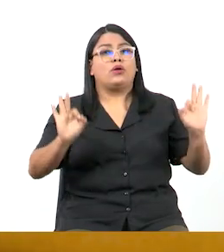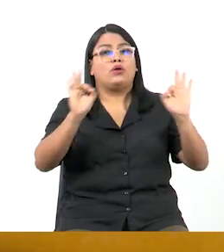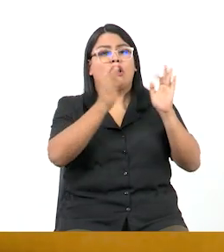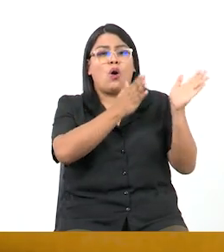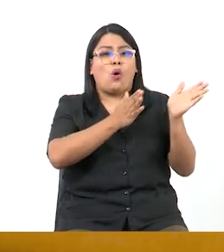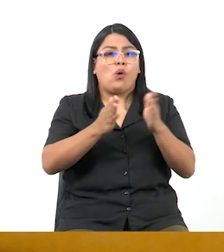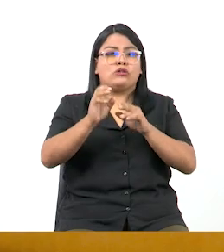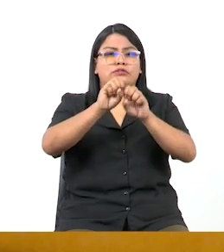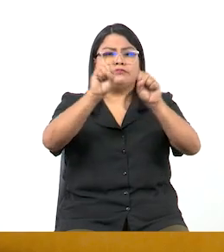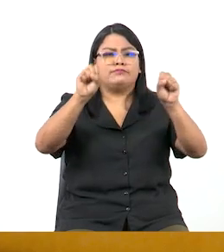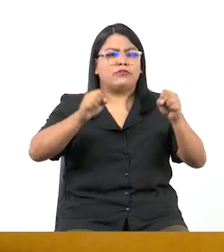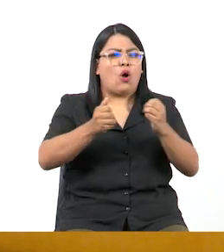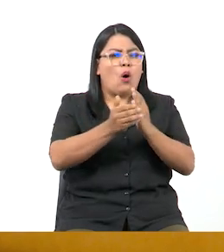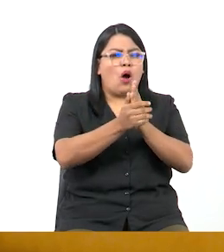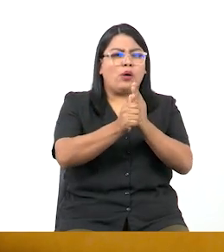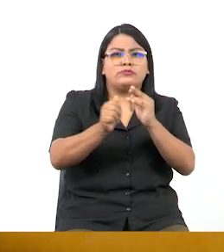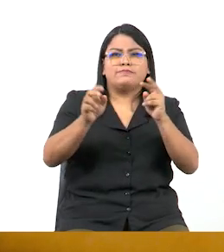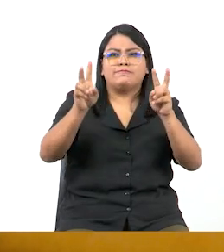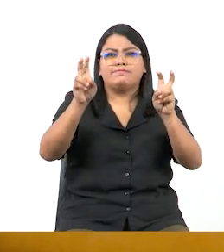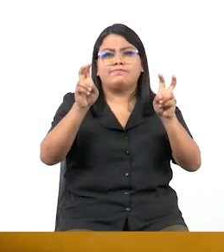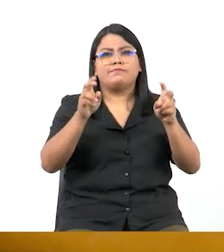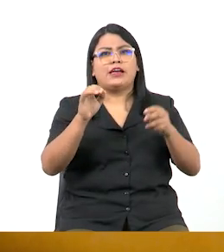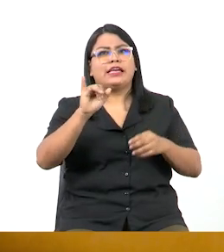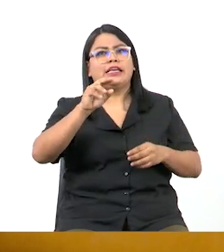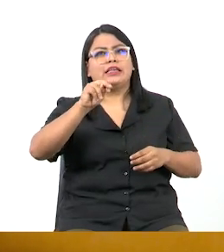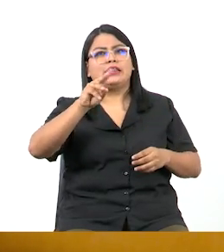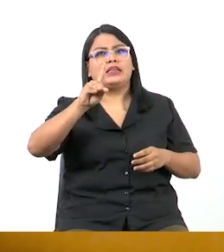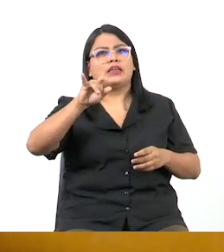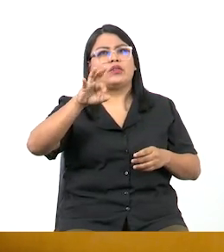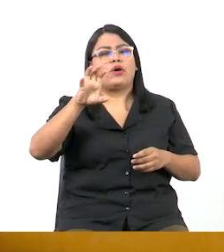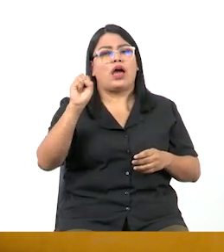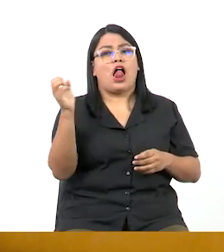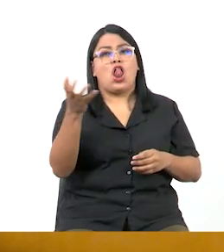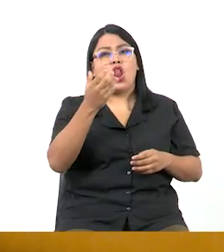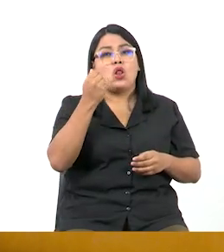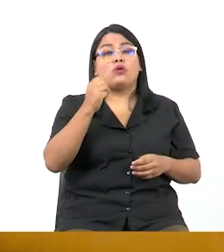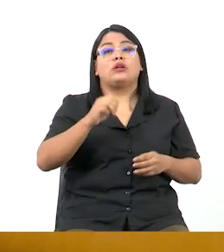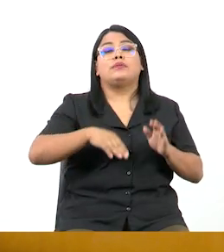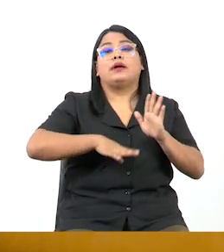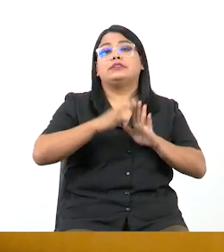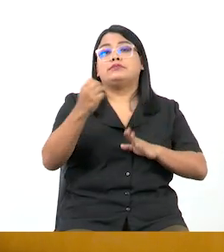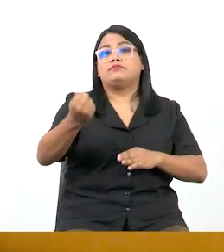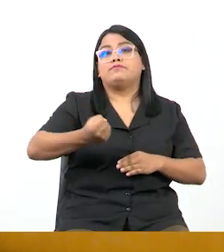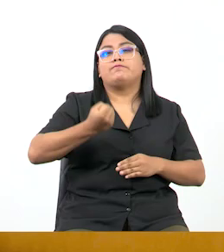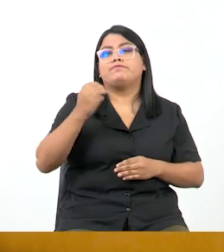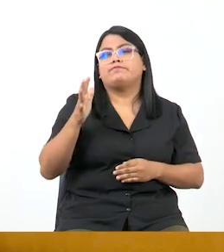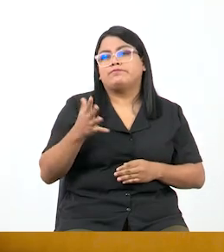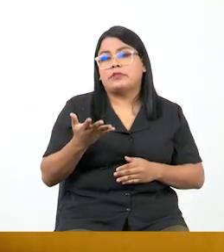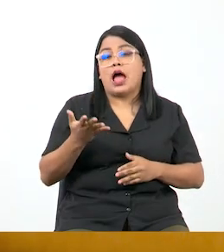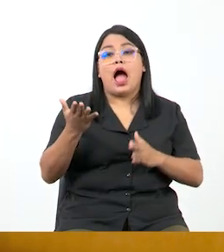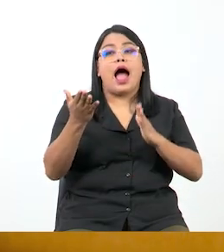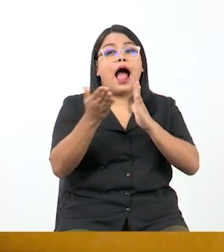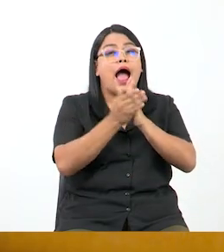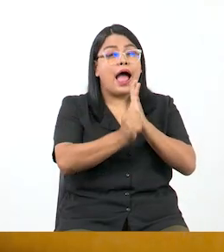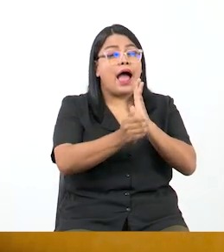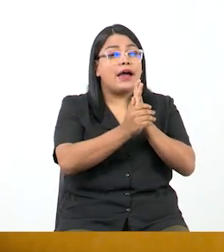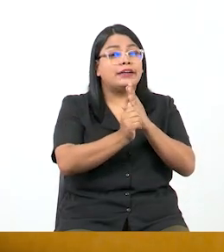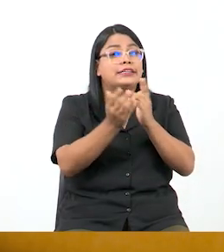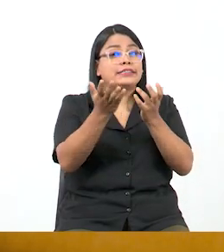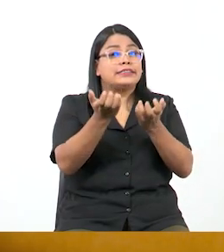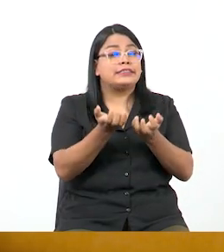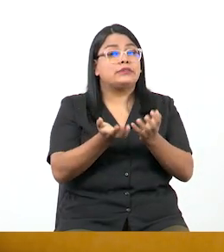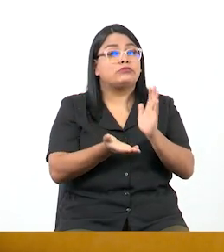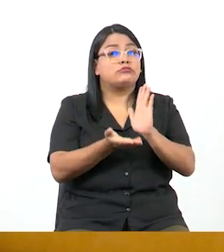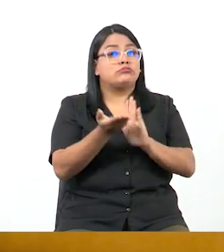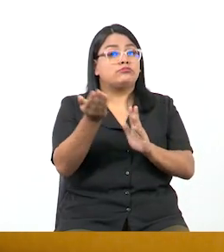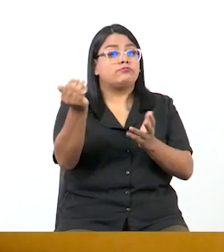forma sistemática las competencias, los contenidos, los indicadores de logro y algo muy importante, las habilidades que